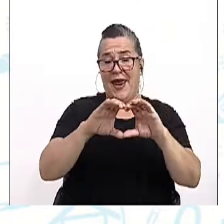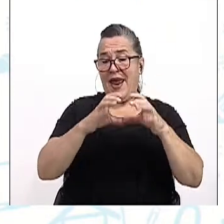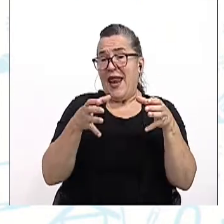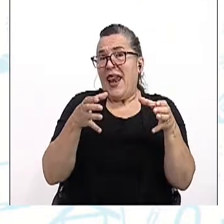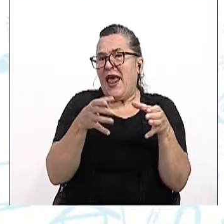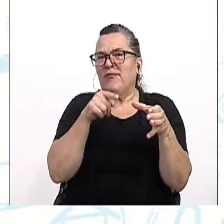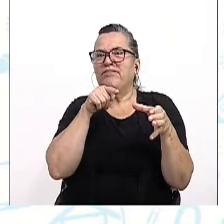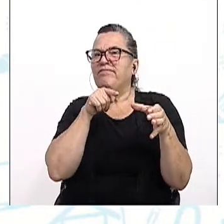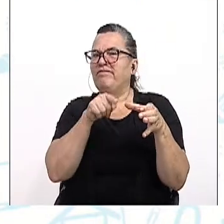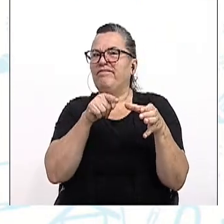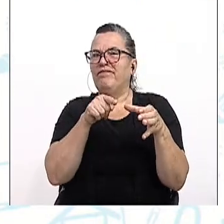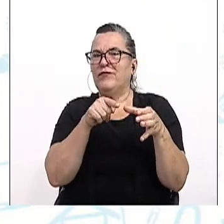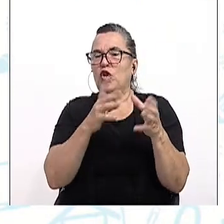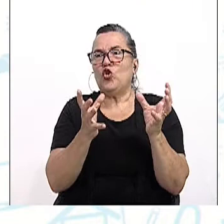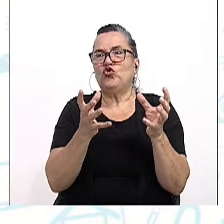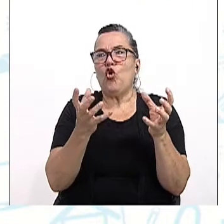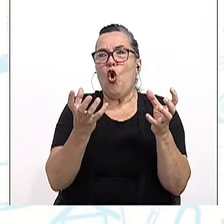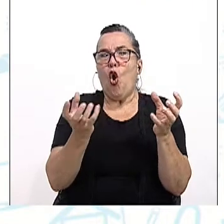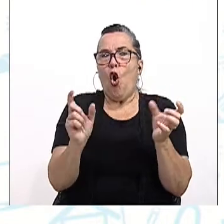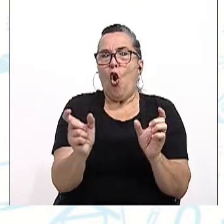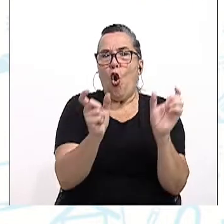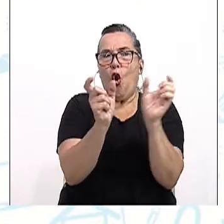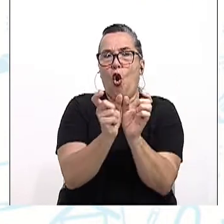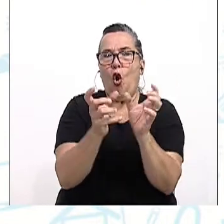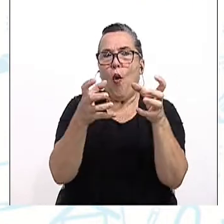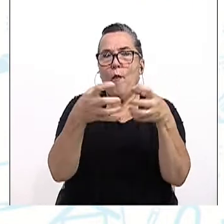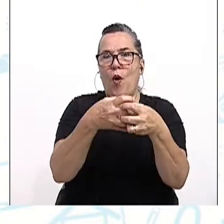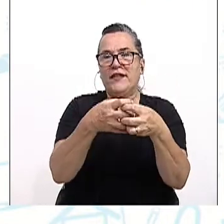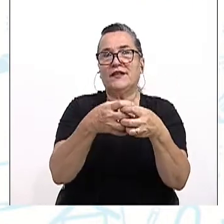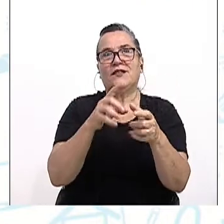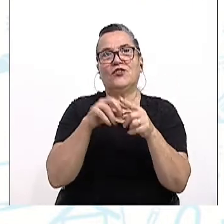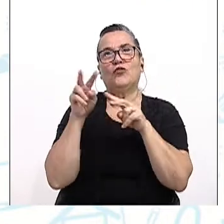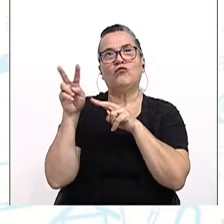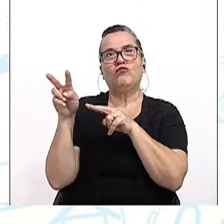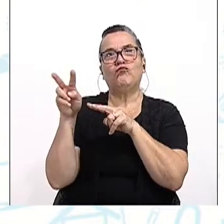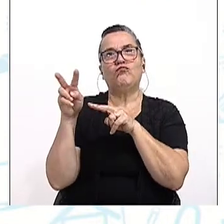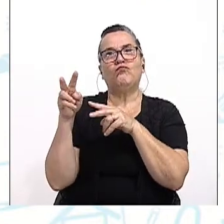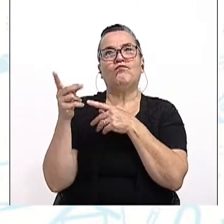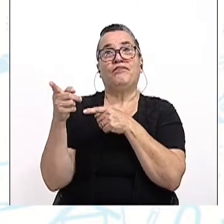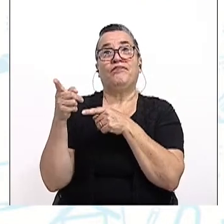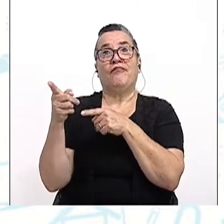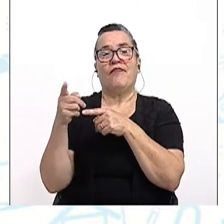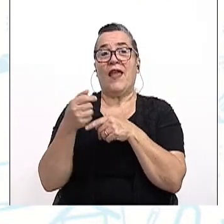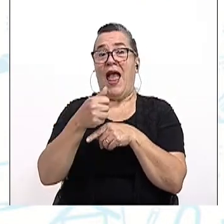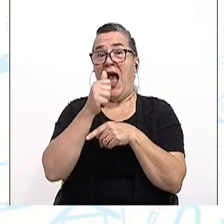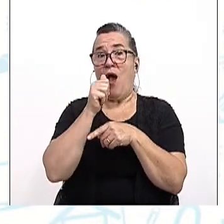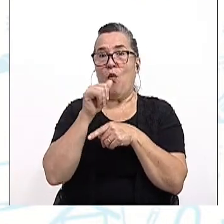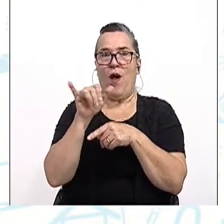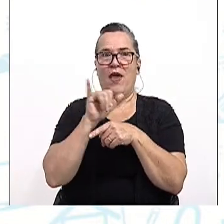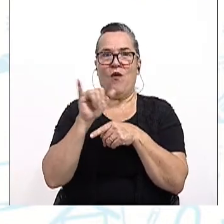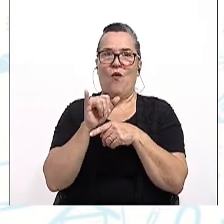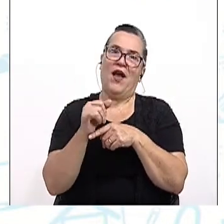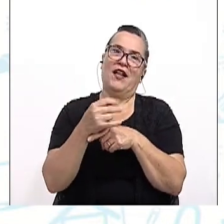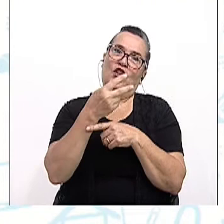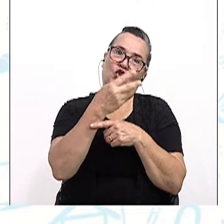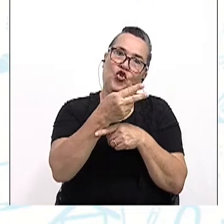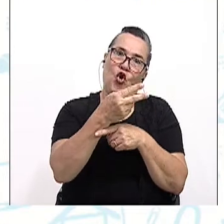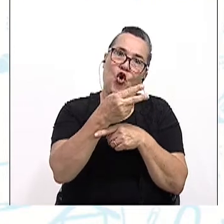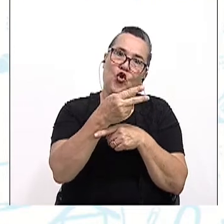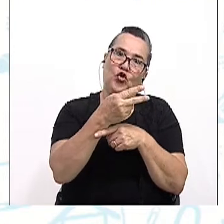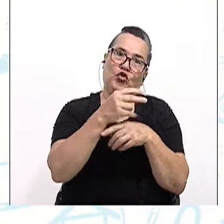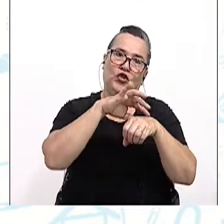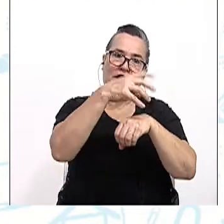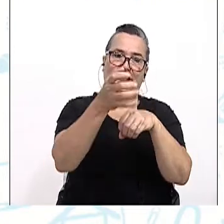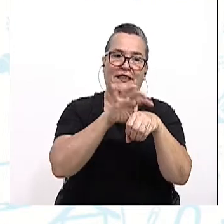tener los compuestos. Como están viendo en pantalla, estoy ilustrando con una molécula de agua formada por 2 átomos